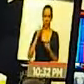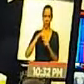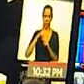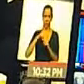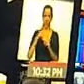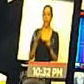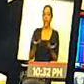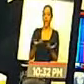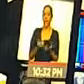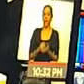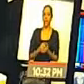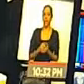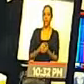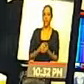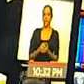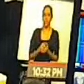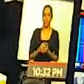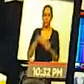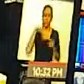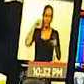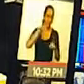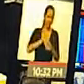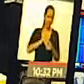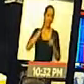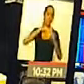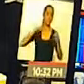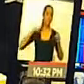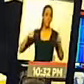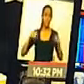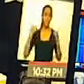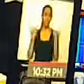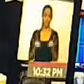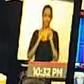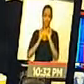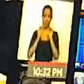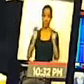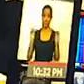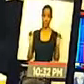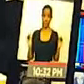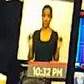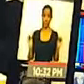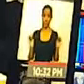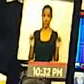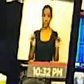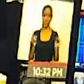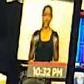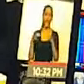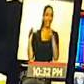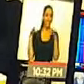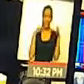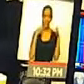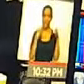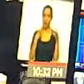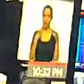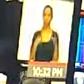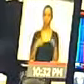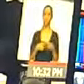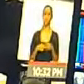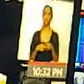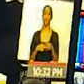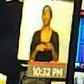desde el ataque y el saboteo eléctrico, que ya lo están anunciando, ojo. Sí, hoy, ya la patilla dijo hoy, se prevé.